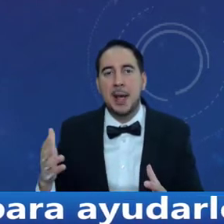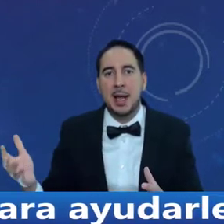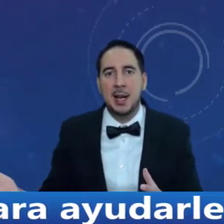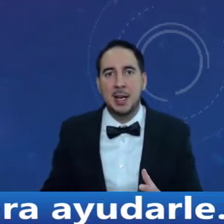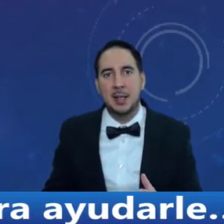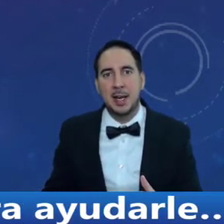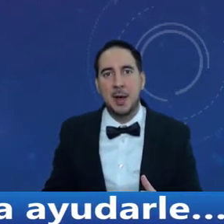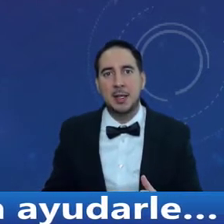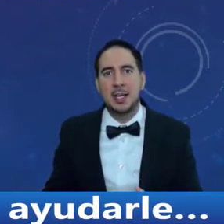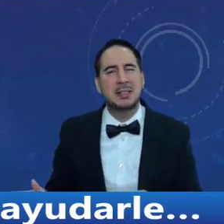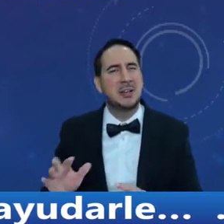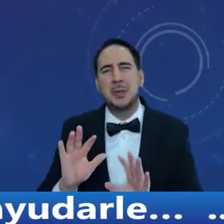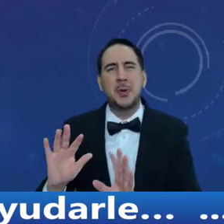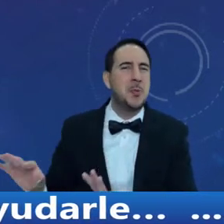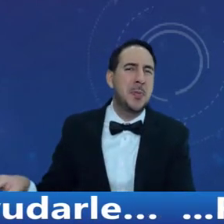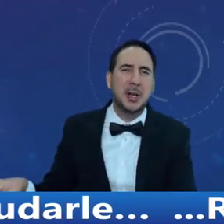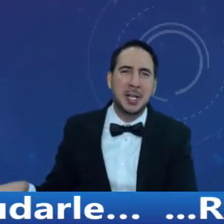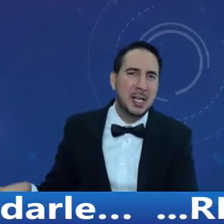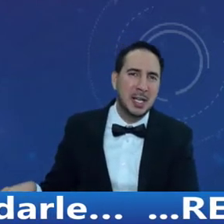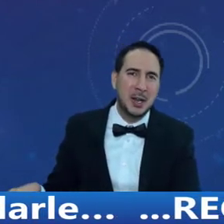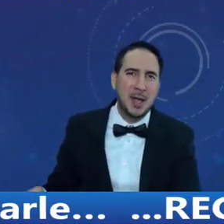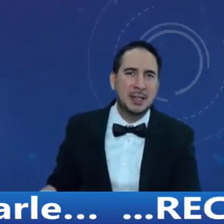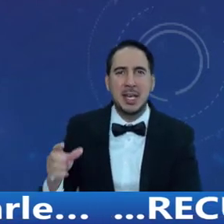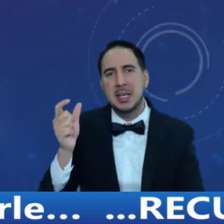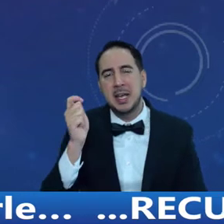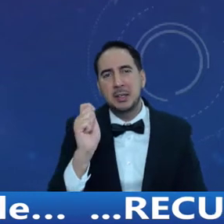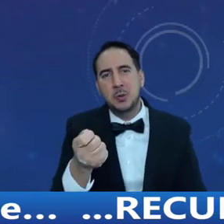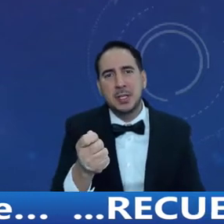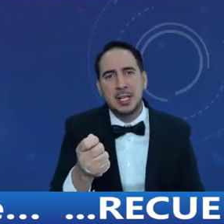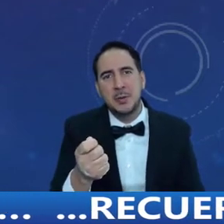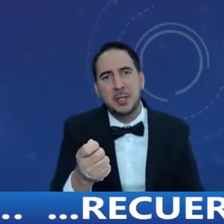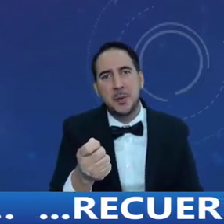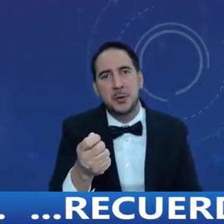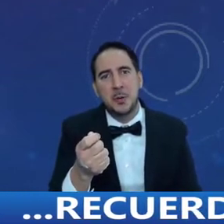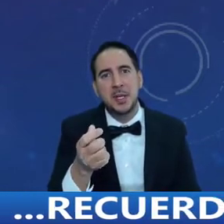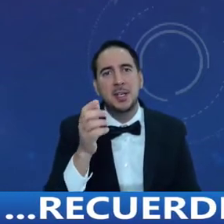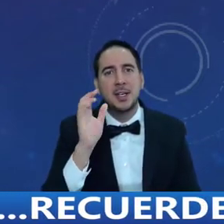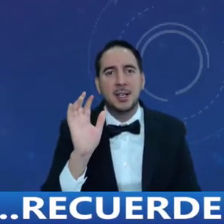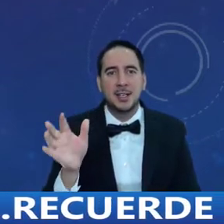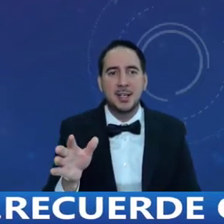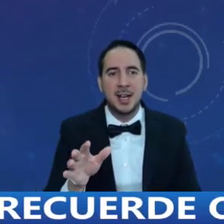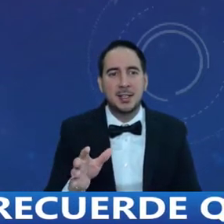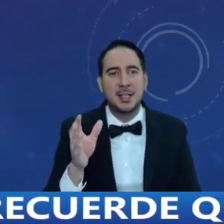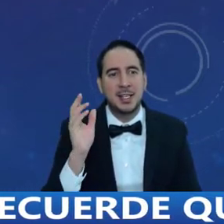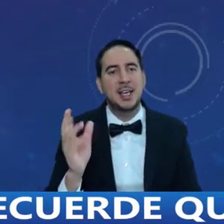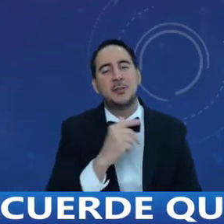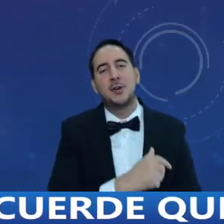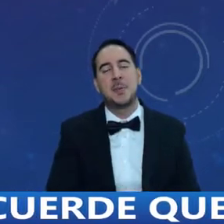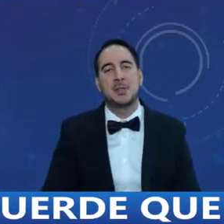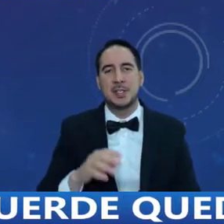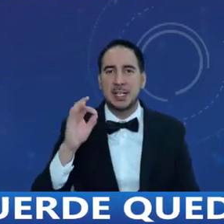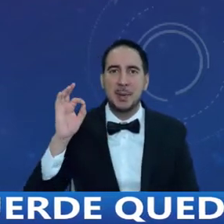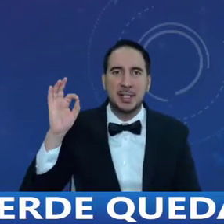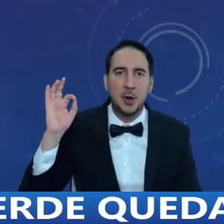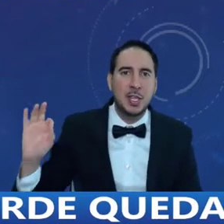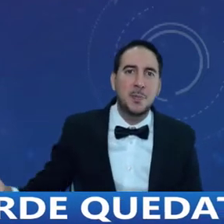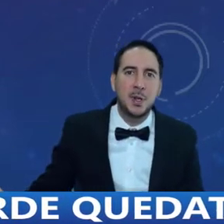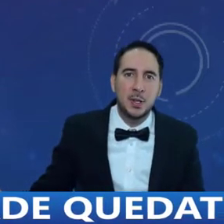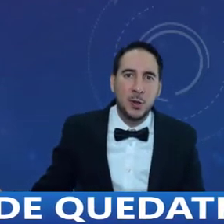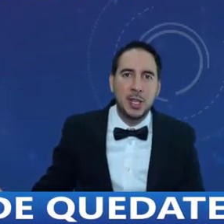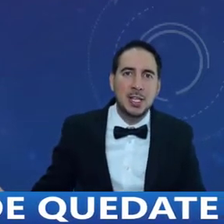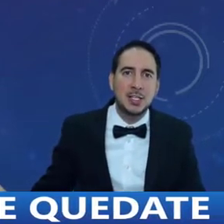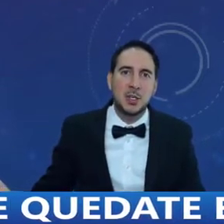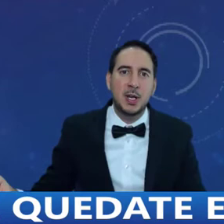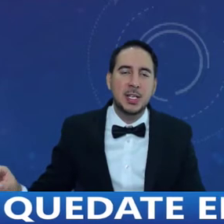más que para el de Nevada Estate. Dice, no te preocupes por el de Nevada Estate. Estúyate este librito por Domi de Real Estate. Y eso fue lo que pasó. Exactamente. No